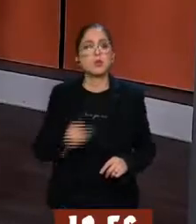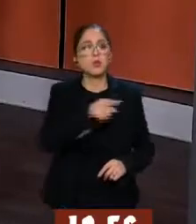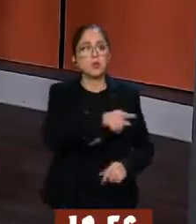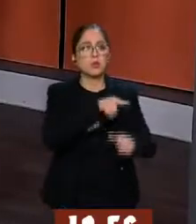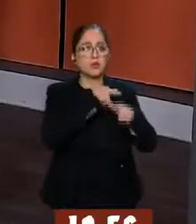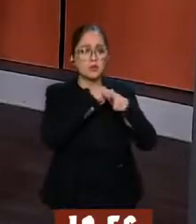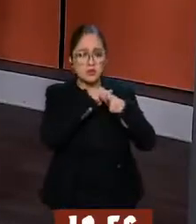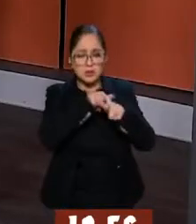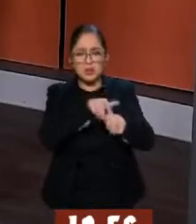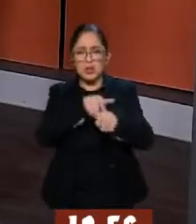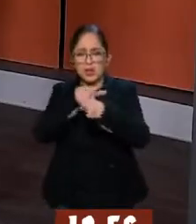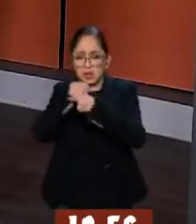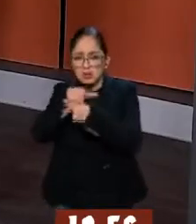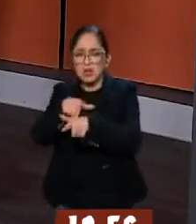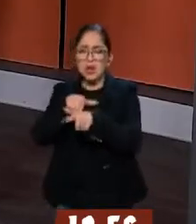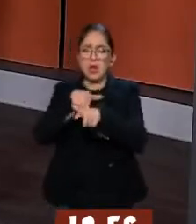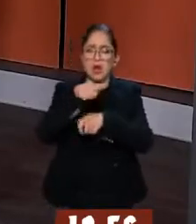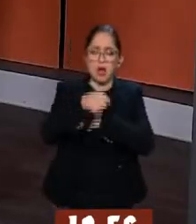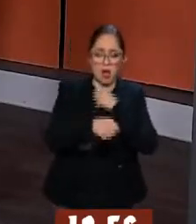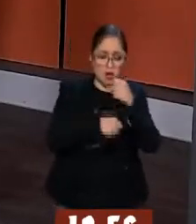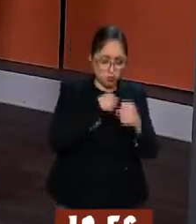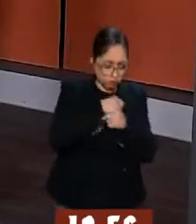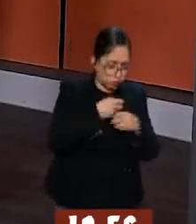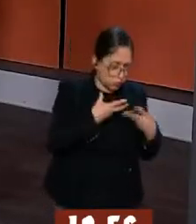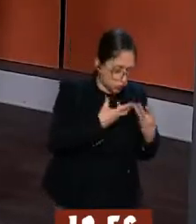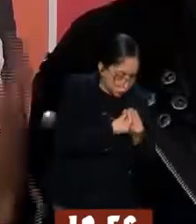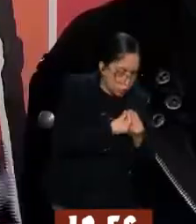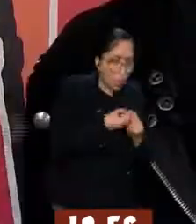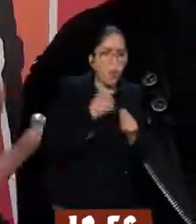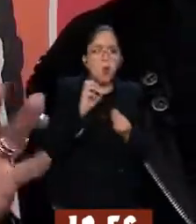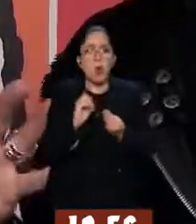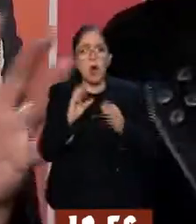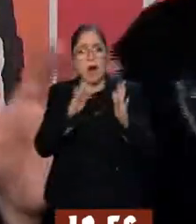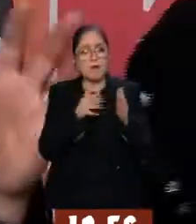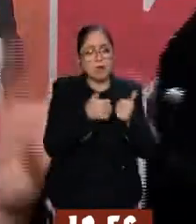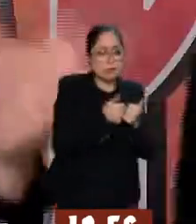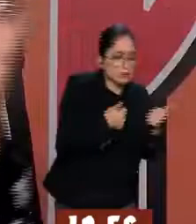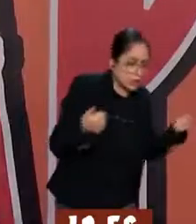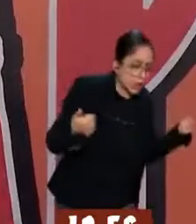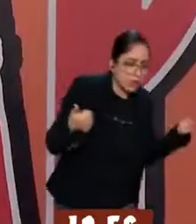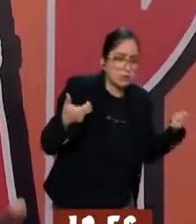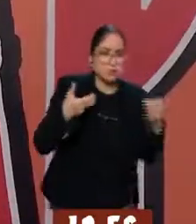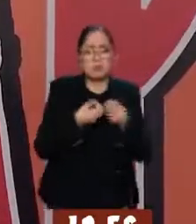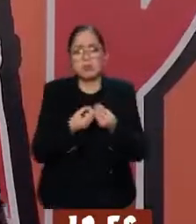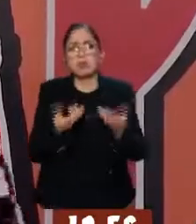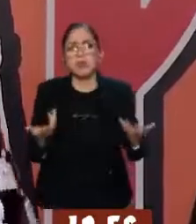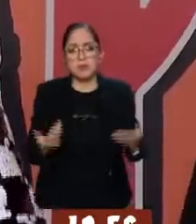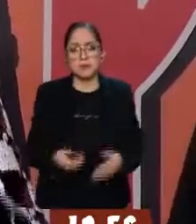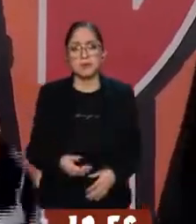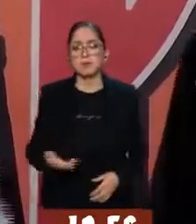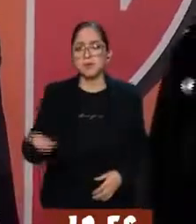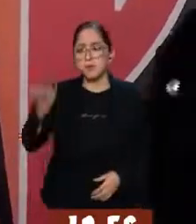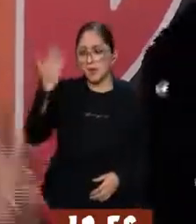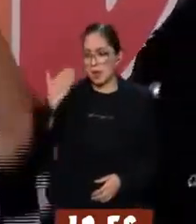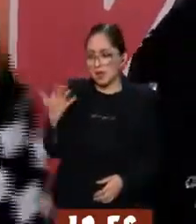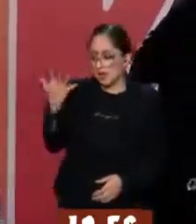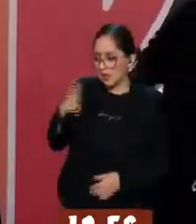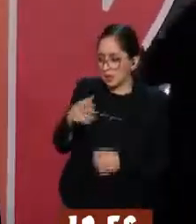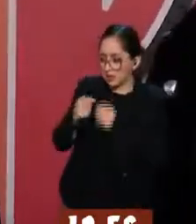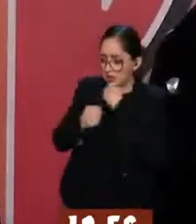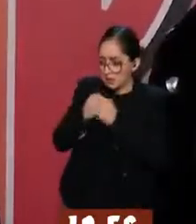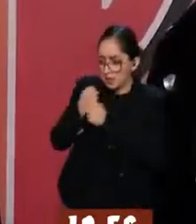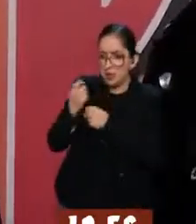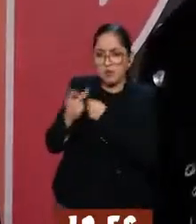han permanecido o se han separado por épocas y han regresado. Pues mira, después de que estuvimos en el programa 10 años en Colombia, y yo hice